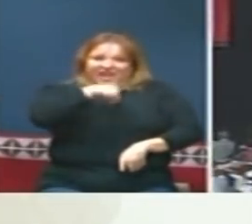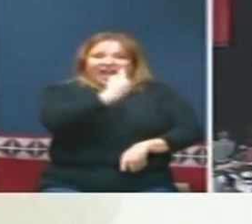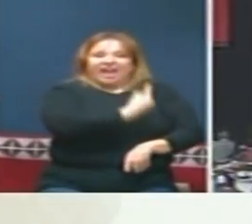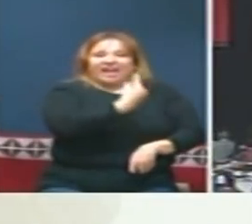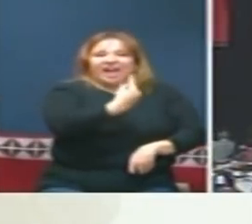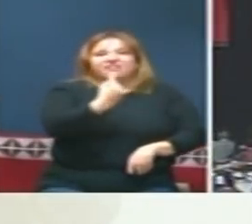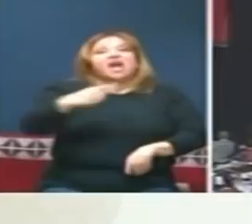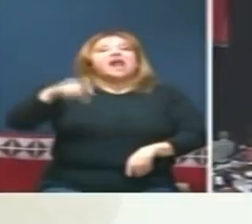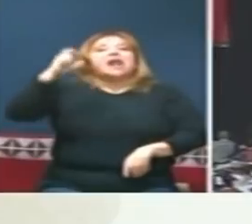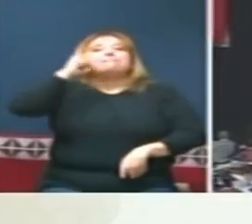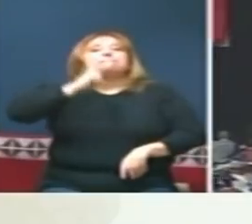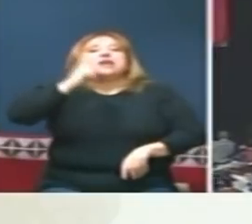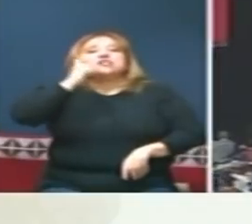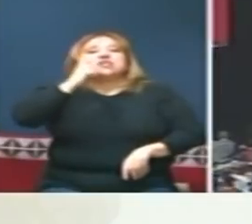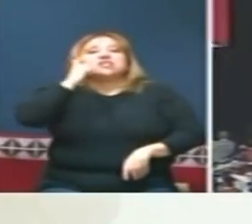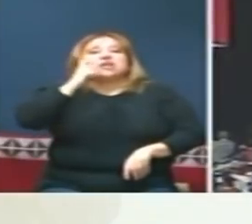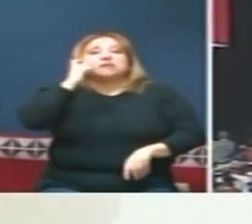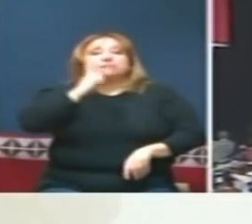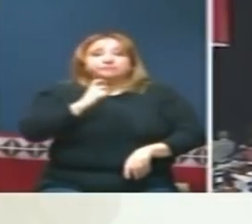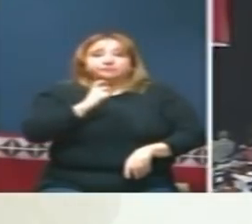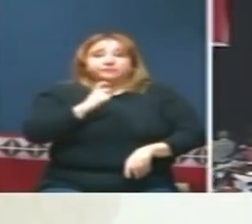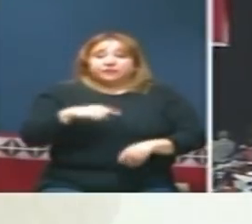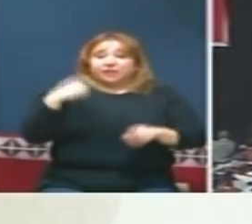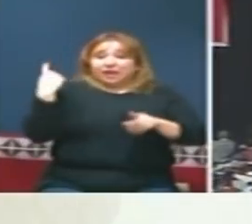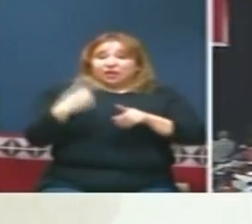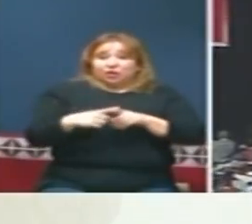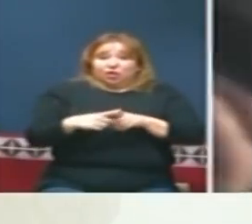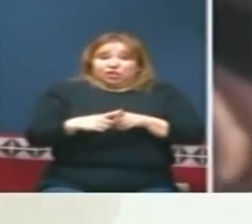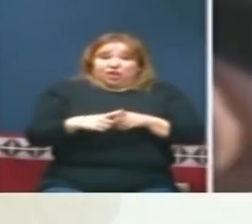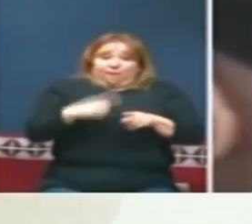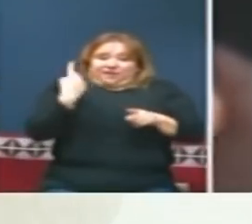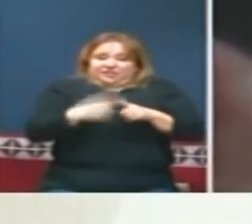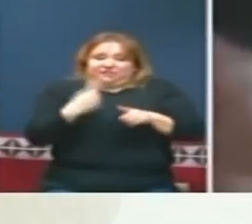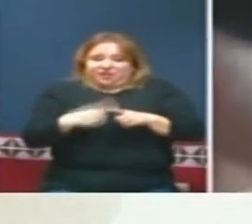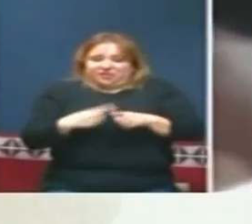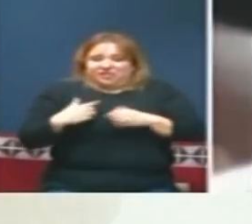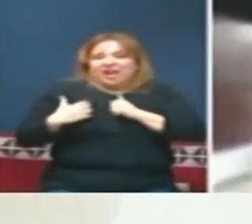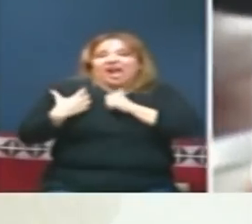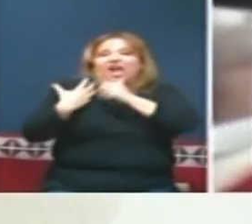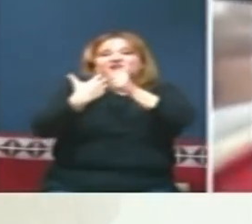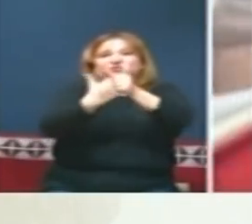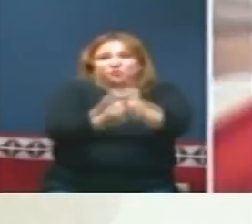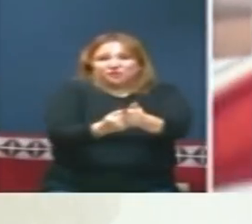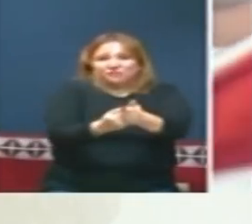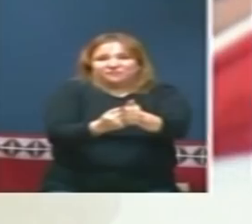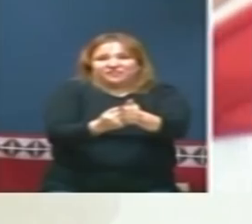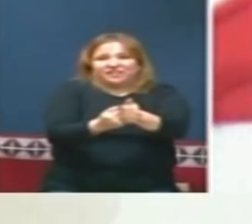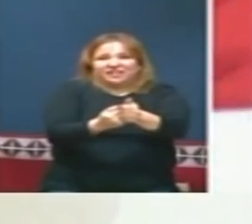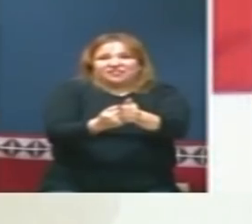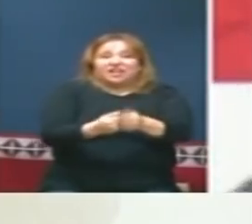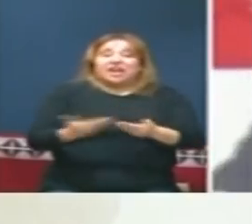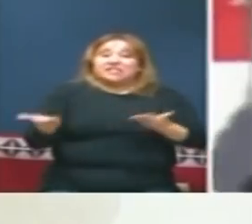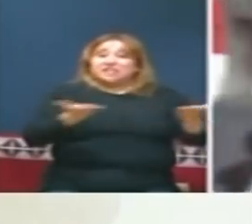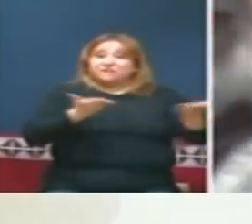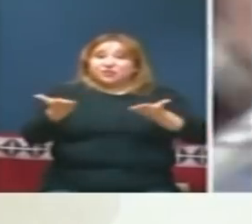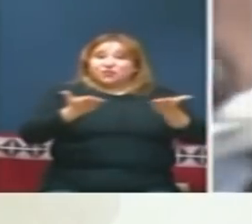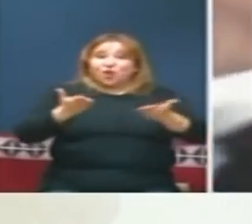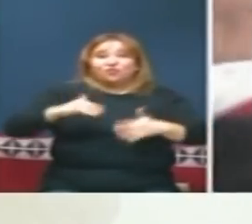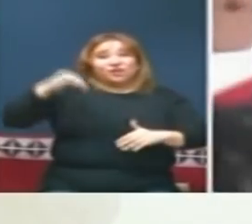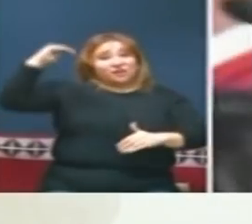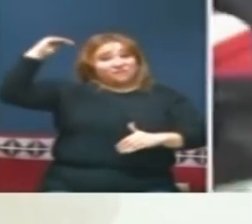riojano que desinteresadamente se brinde por servir a sus hermanos, servidor de los adultos